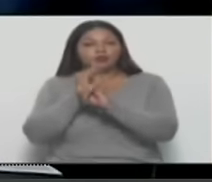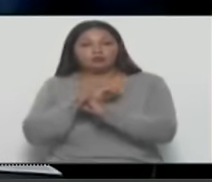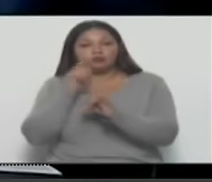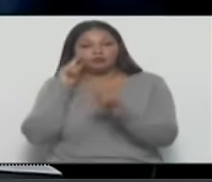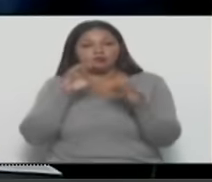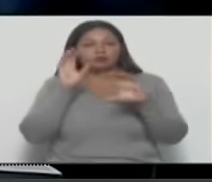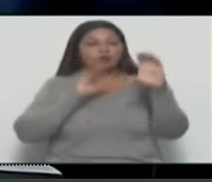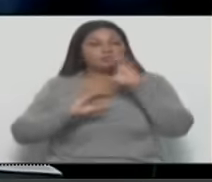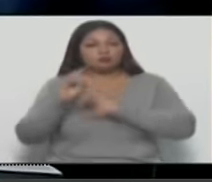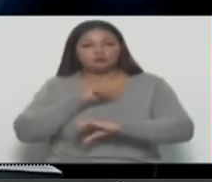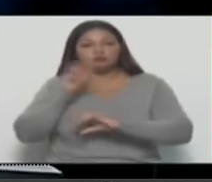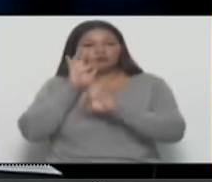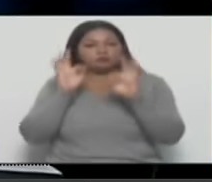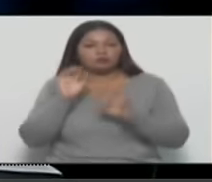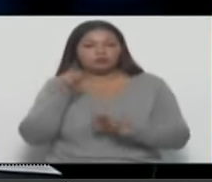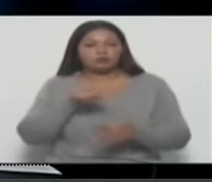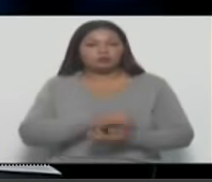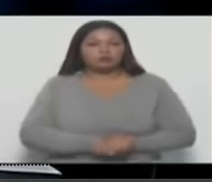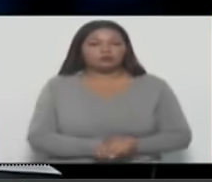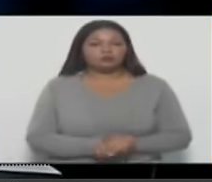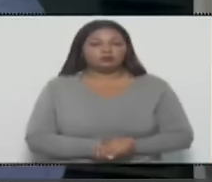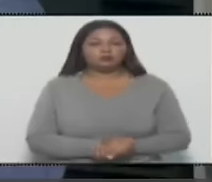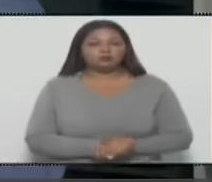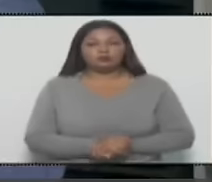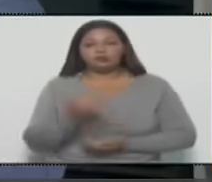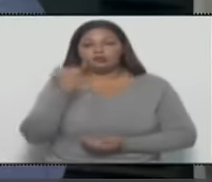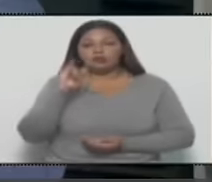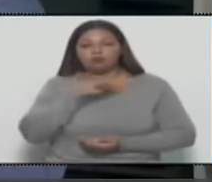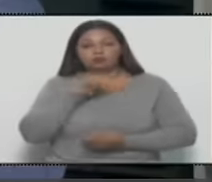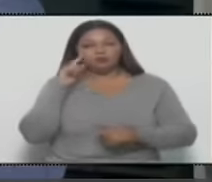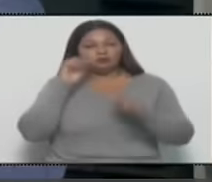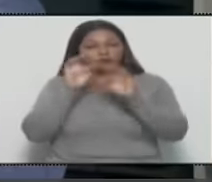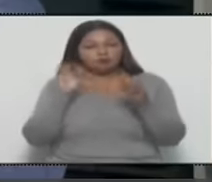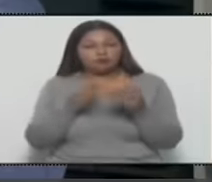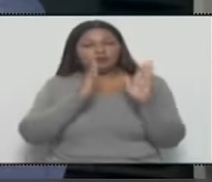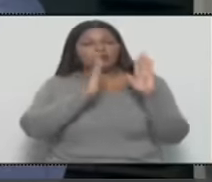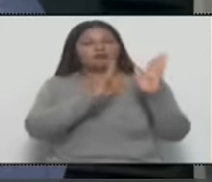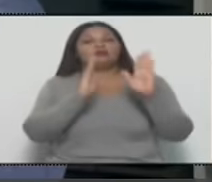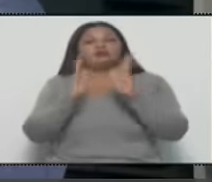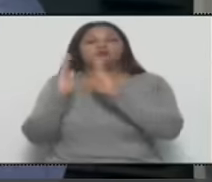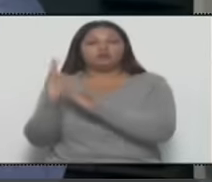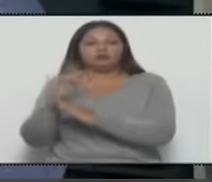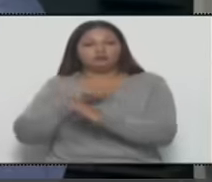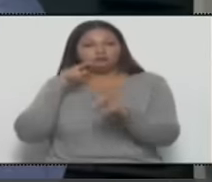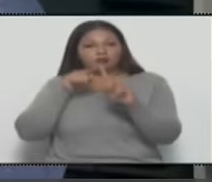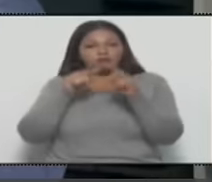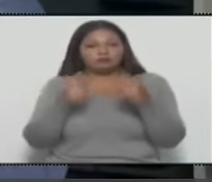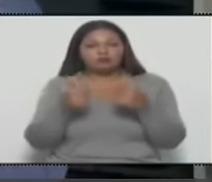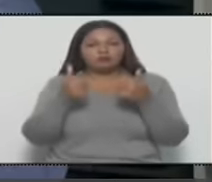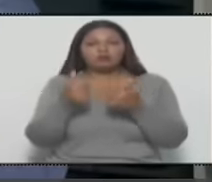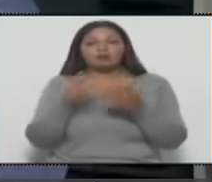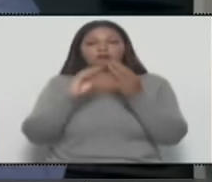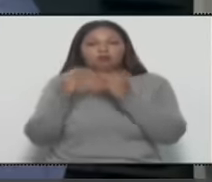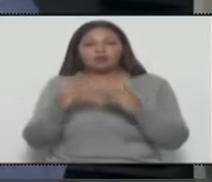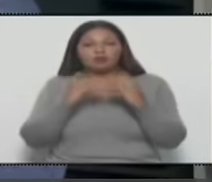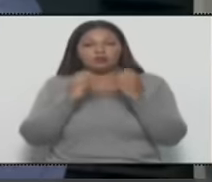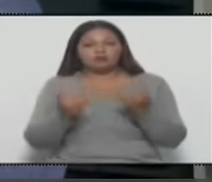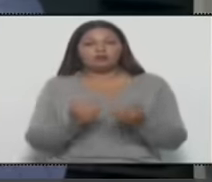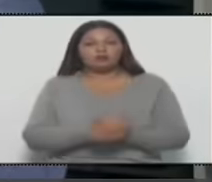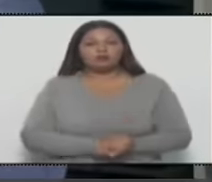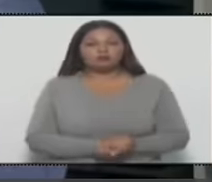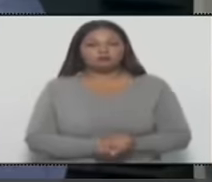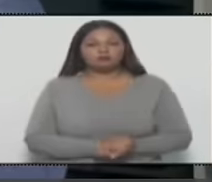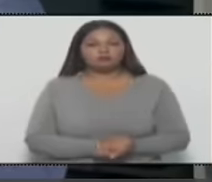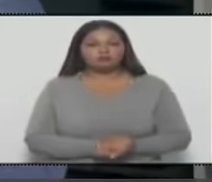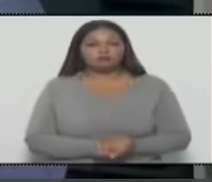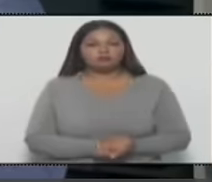telecomunicaciones. Adicionalmente, existe una estructura que tiene que estar bien blindada, como tú lo mencionas, Yair, y